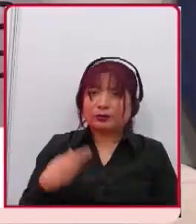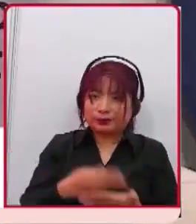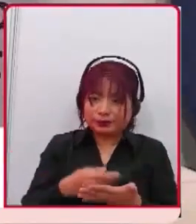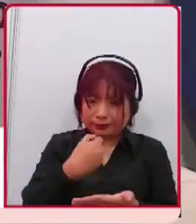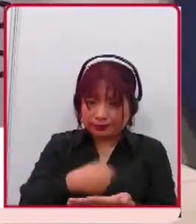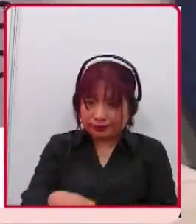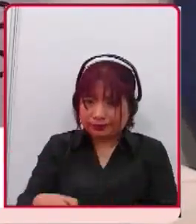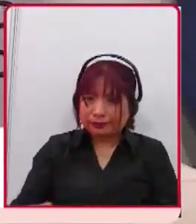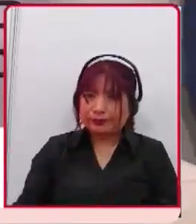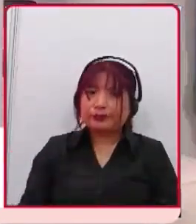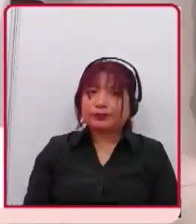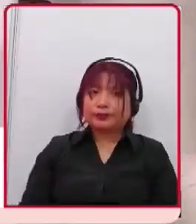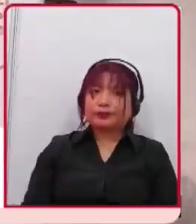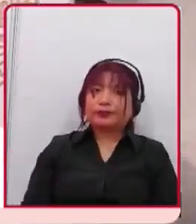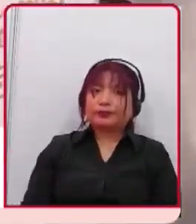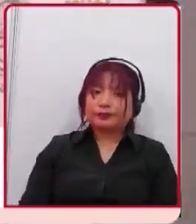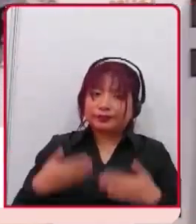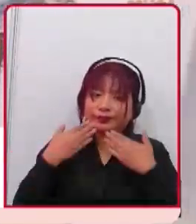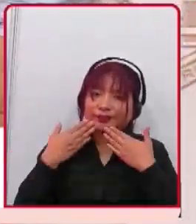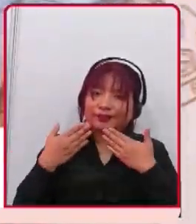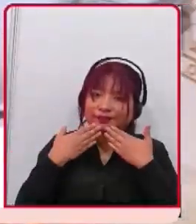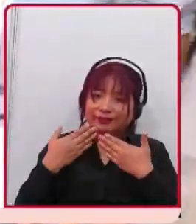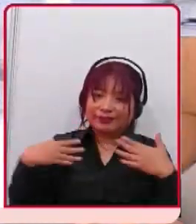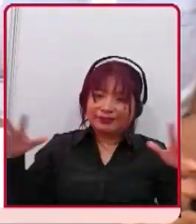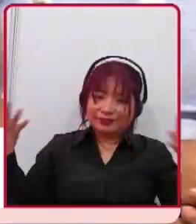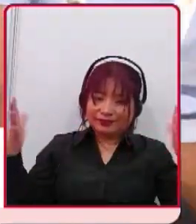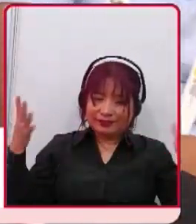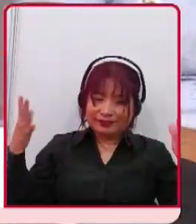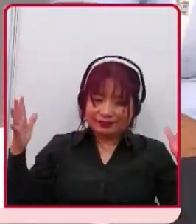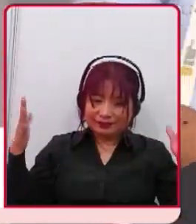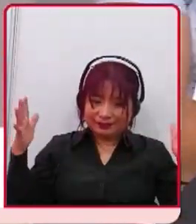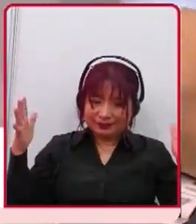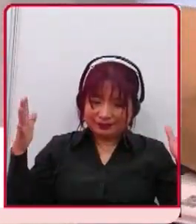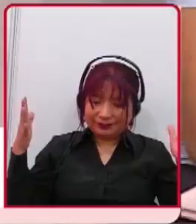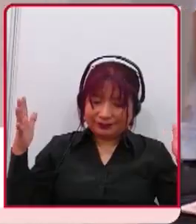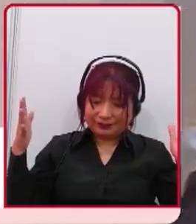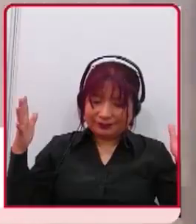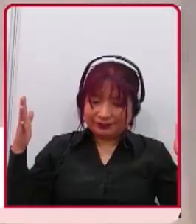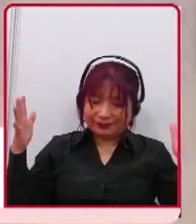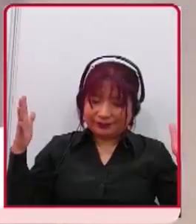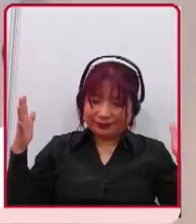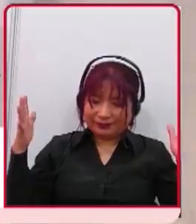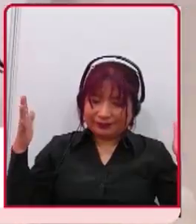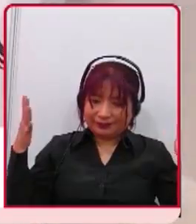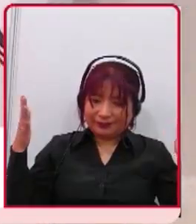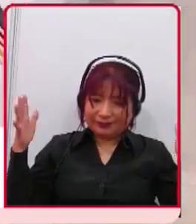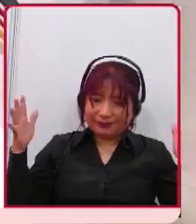Gracias. Un 7% es meritorio, evidentemente. Aplausos, por favor, para Ana.